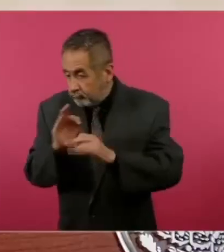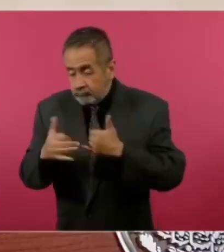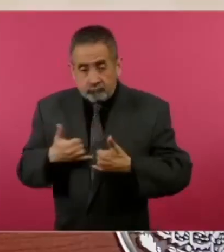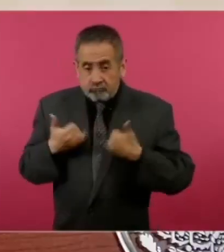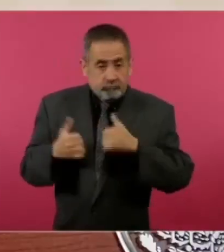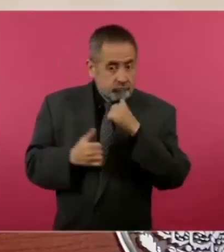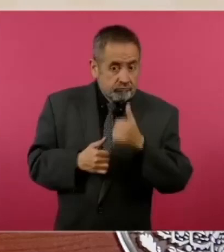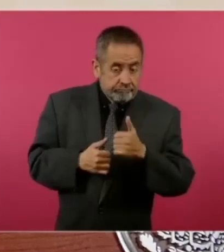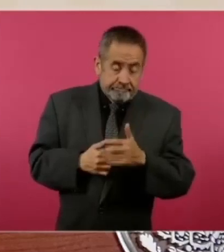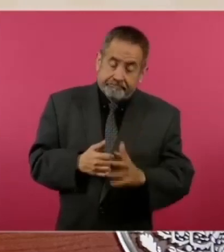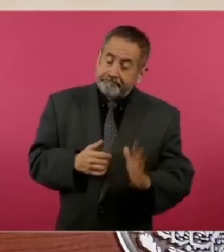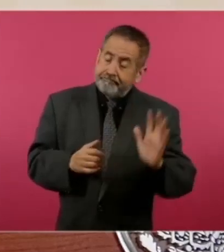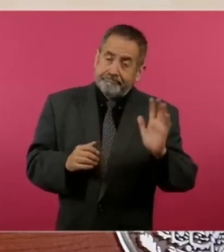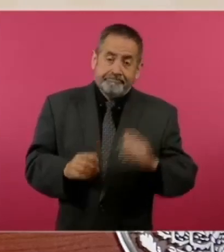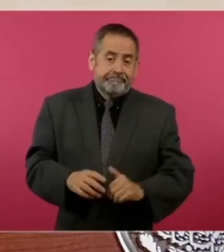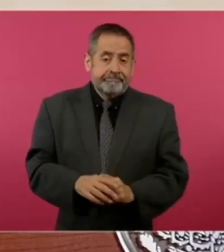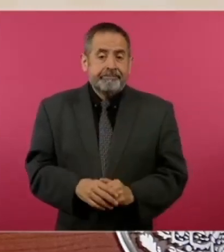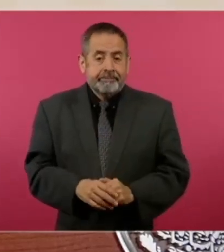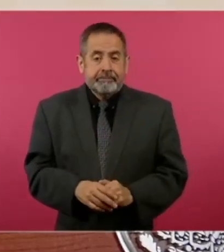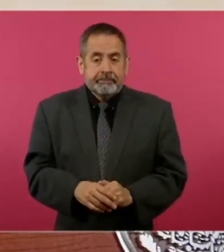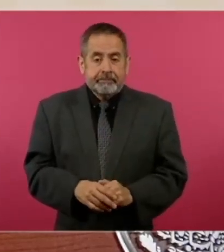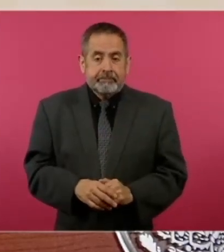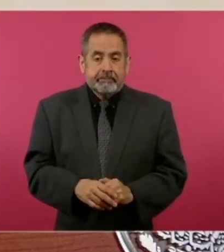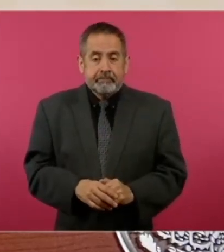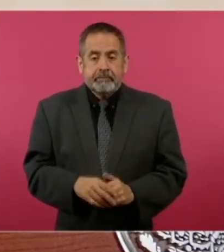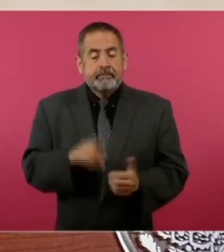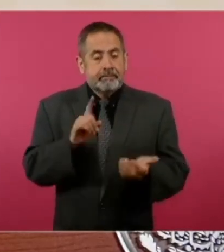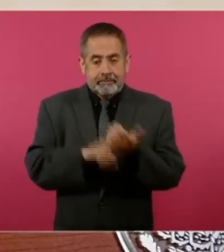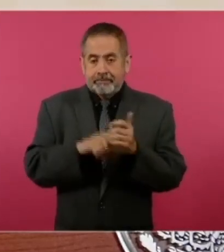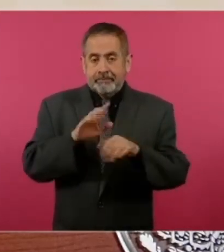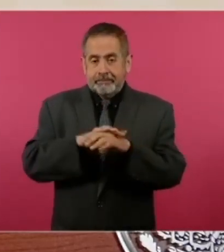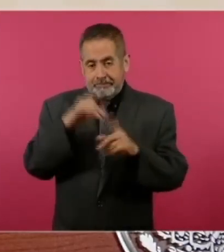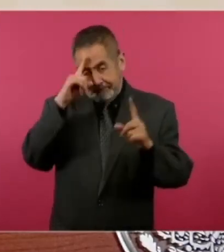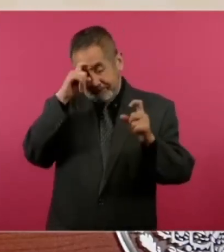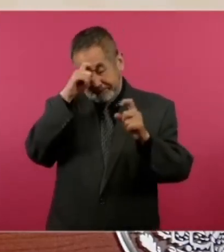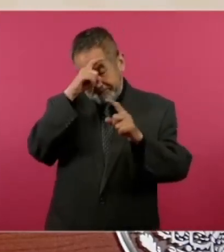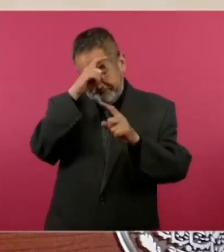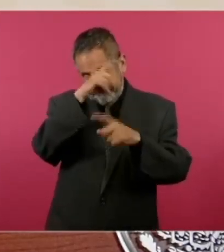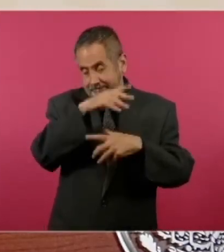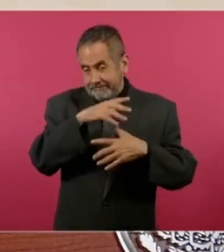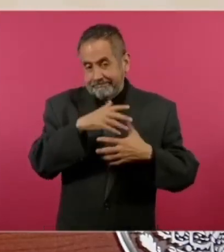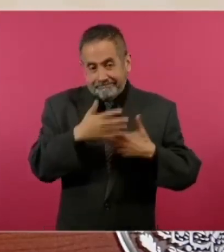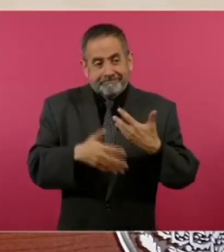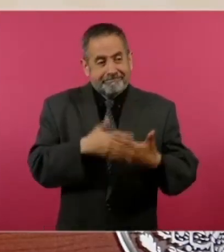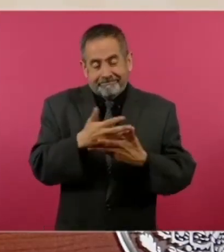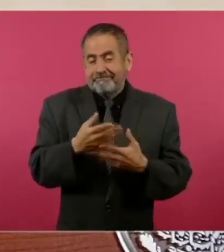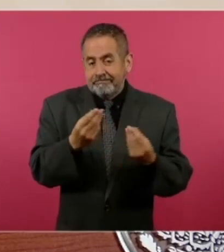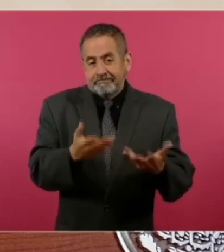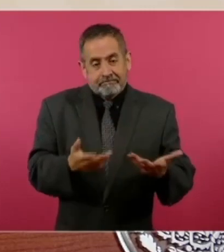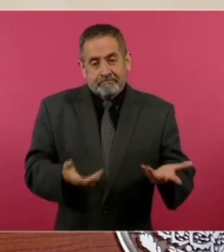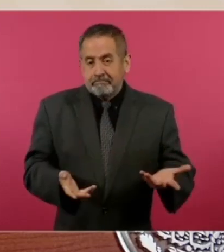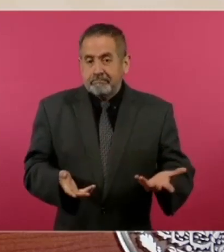si no se hace nada por eso, se complica más.